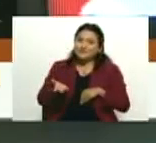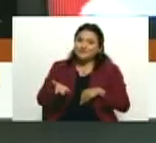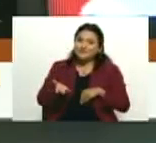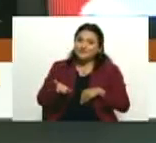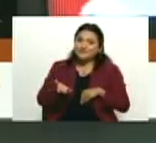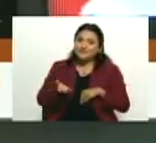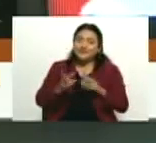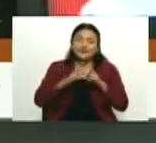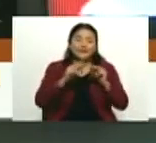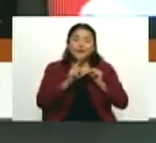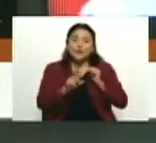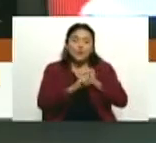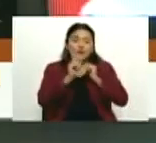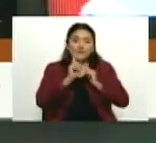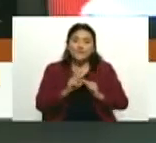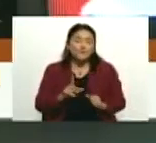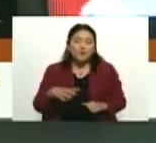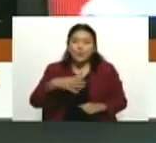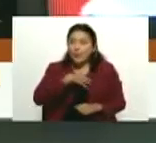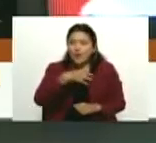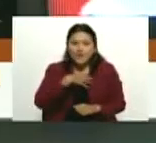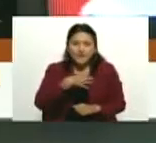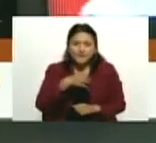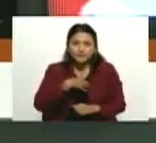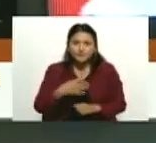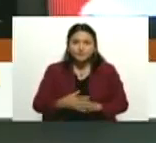podido ni podrán.